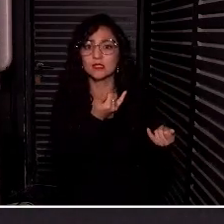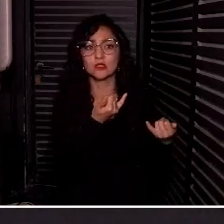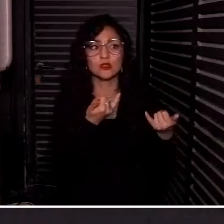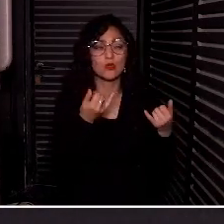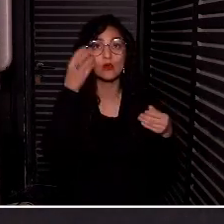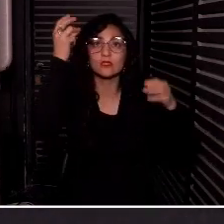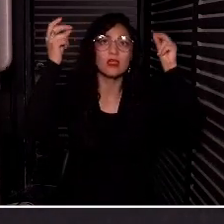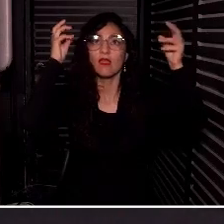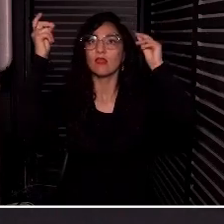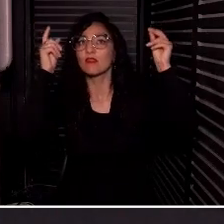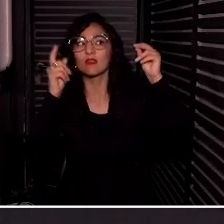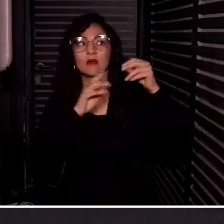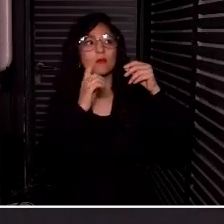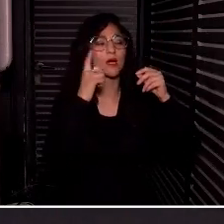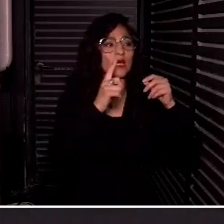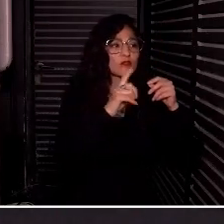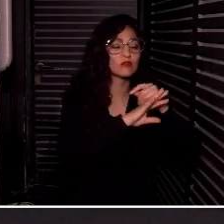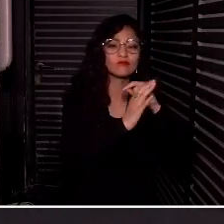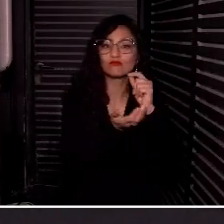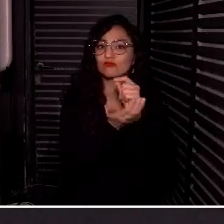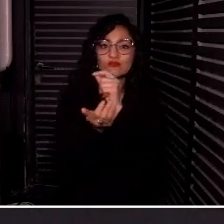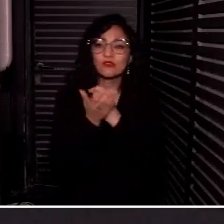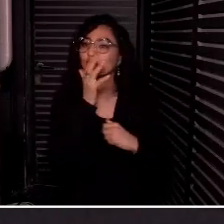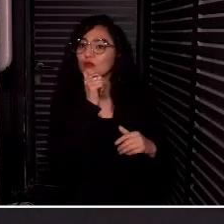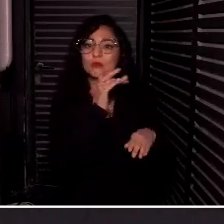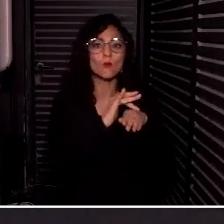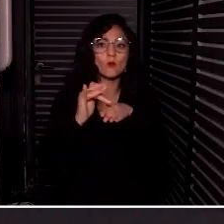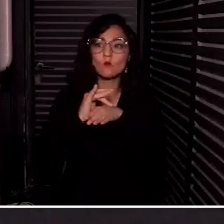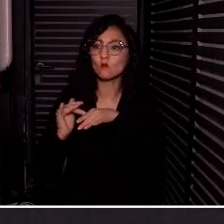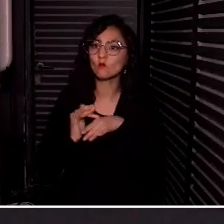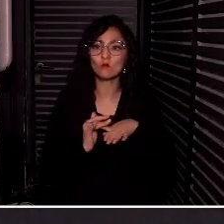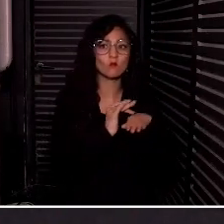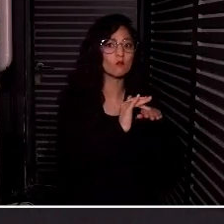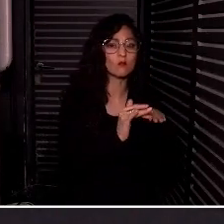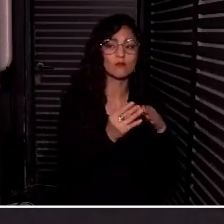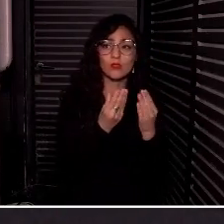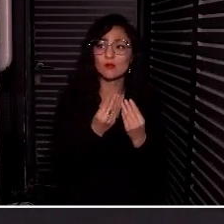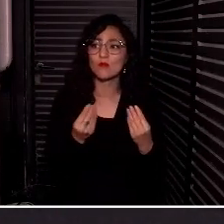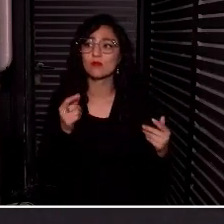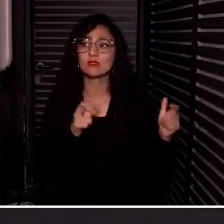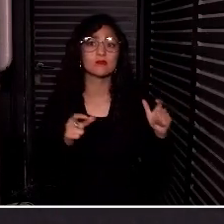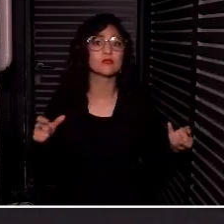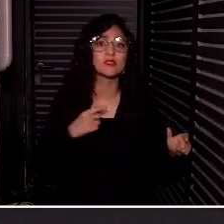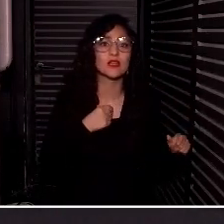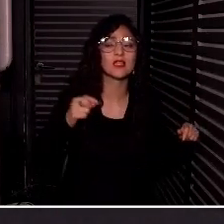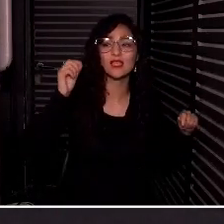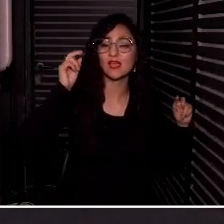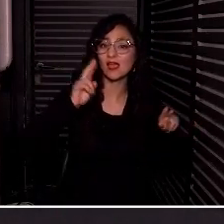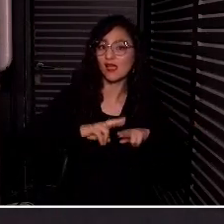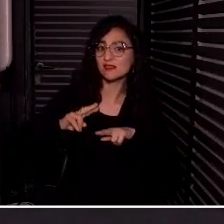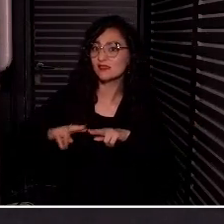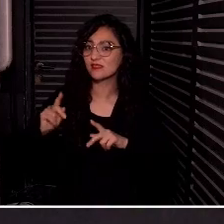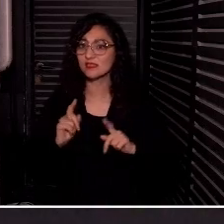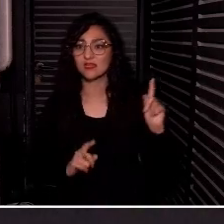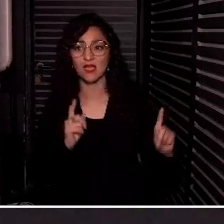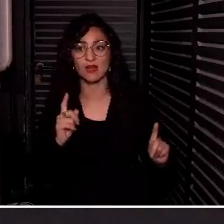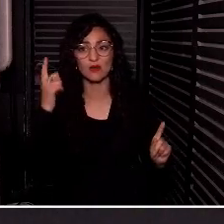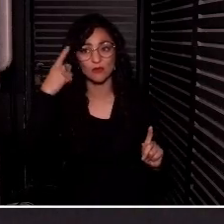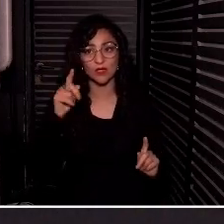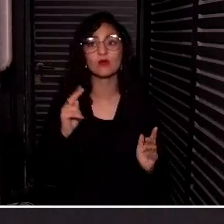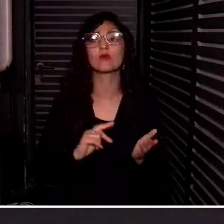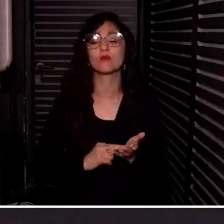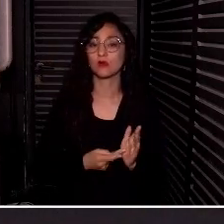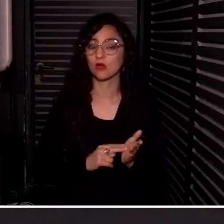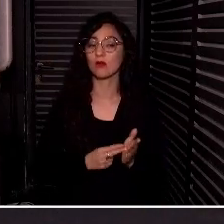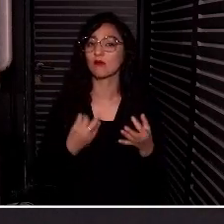más ideas o sea tú hablas de que están vacíos los estudios está lleno de gente con ganas de hacer algo O sea que hay un problema realmente